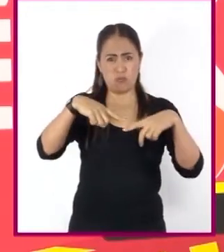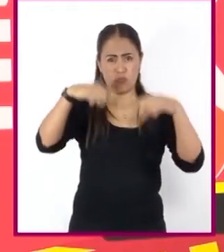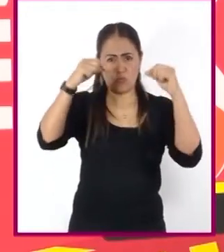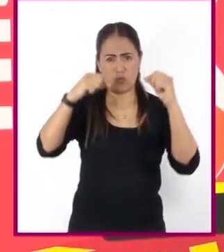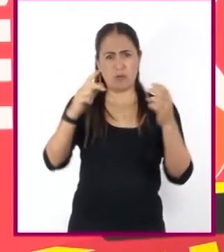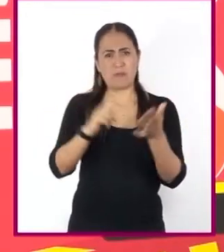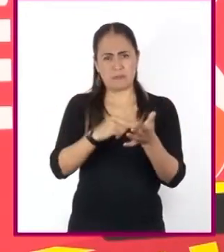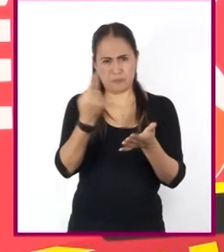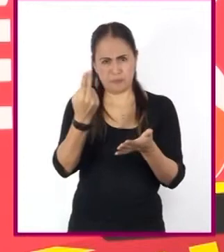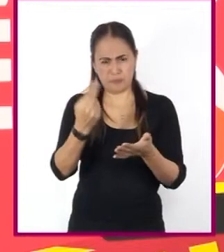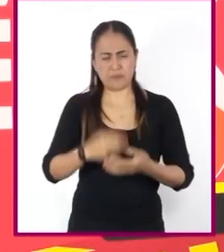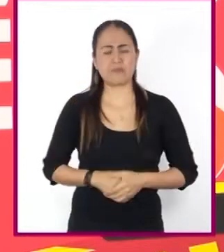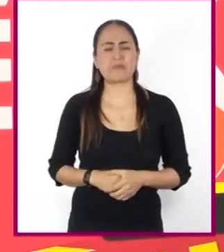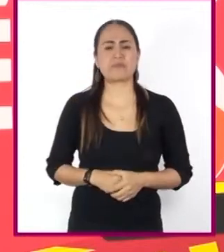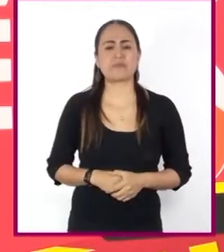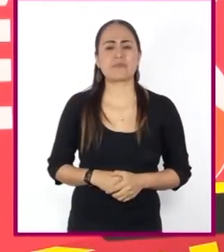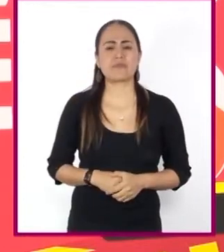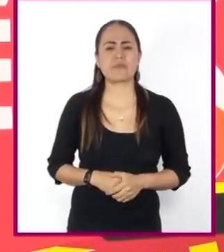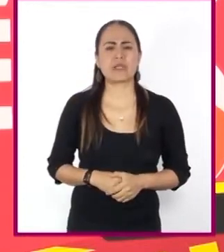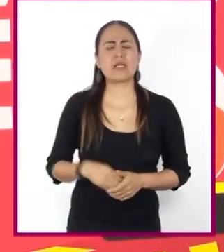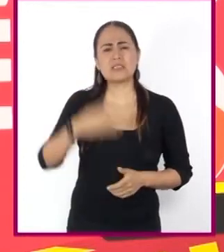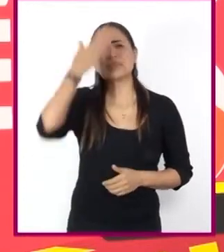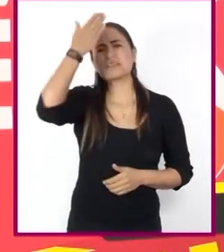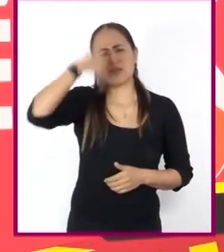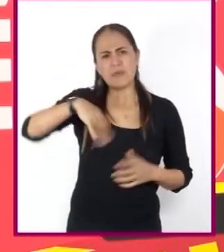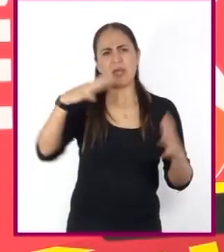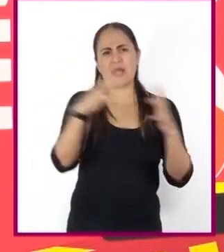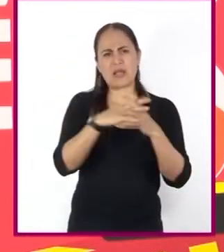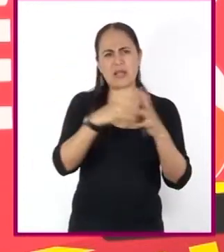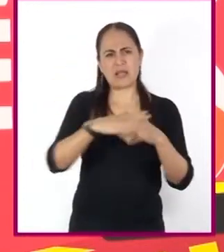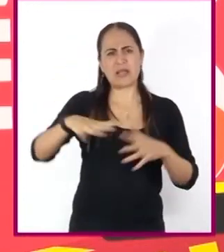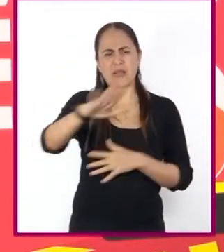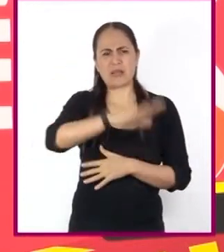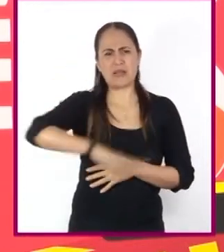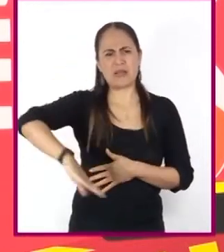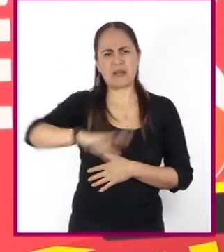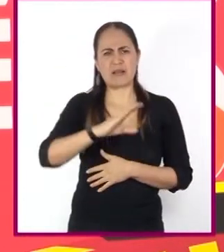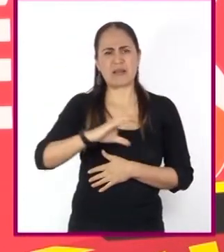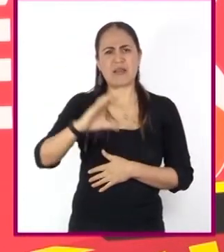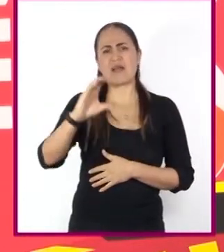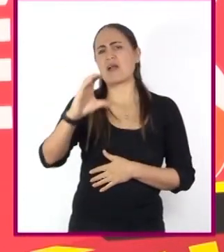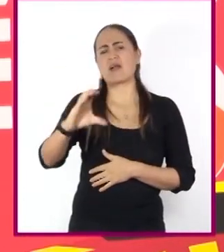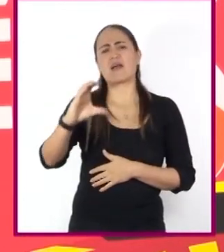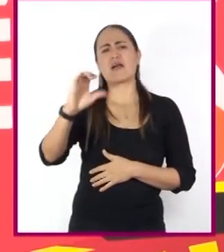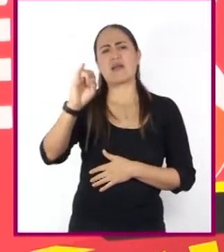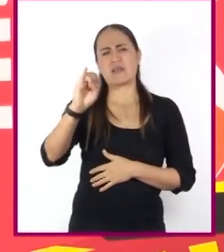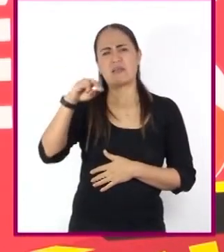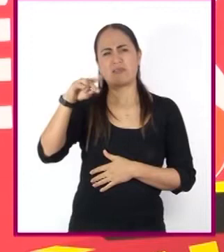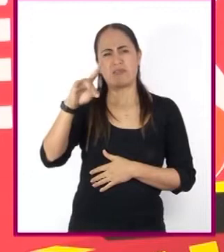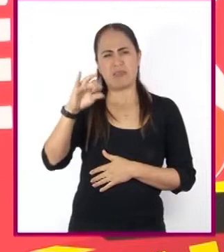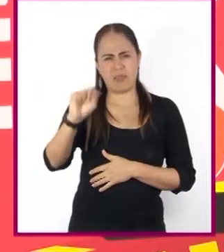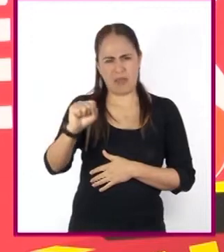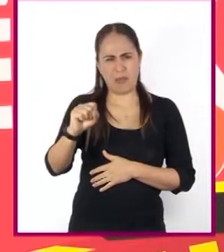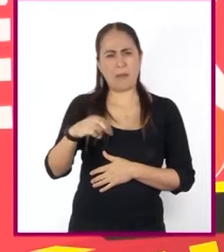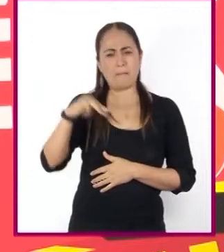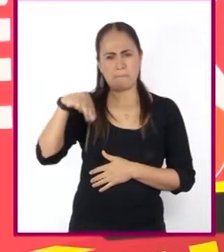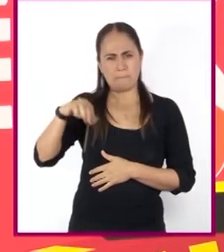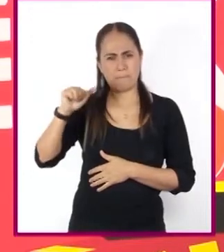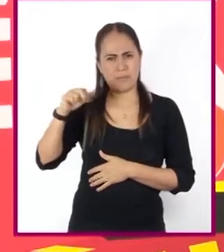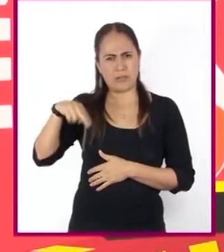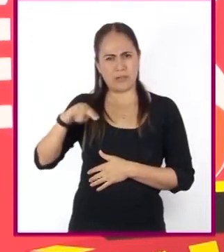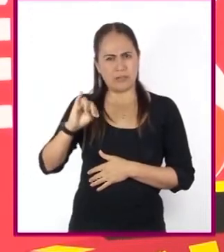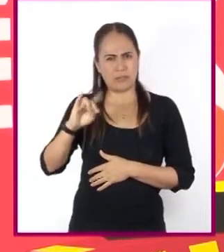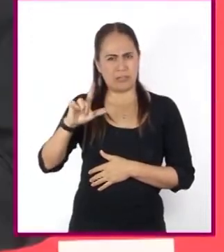¿Sabían que además esta guerra se extendió hacia Menorca, en Bengala y la costa Coromandel de la India, en Manila y en el